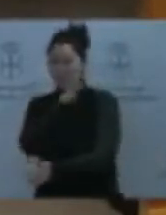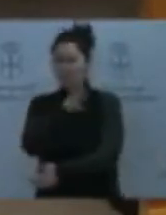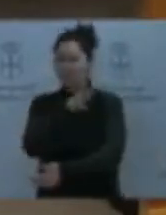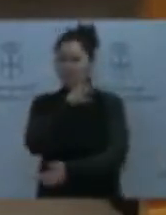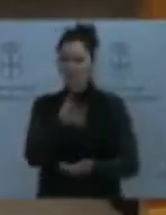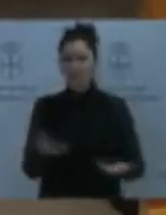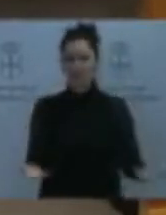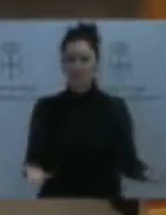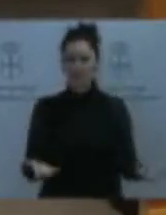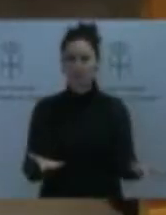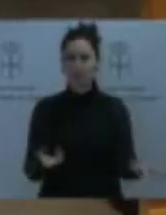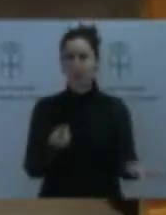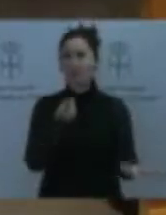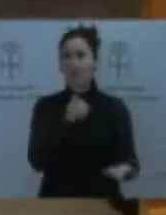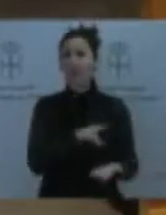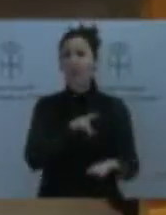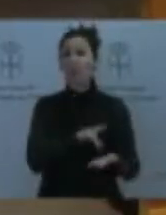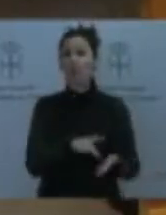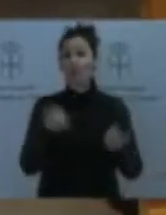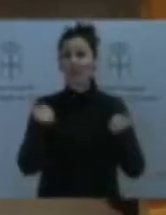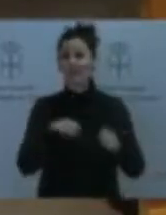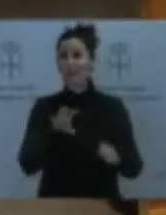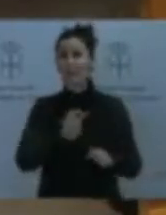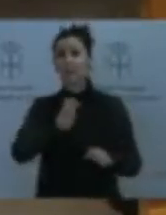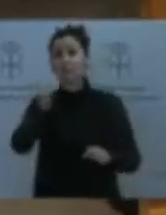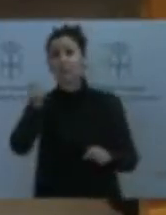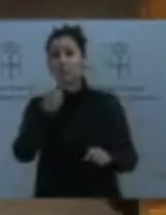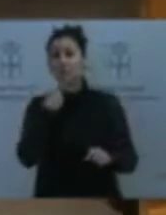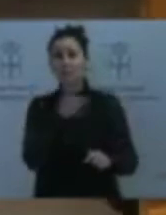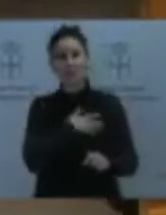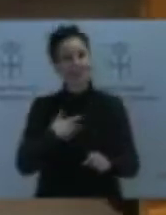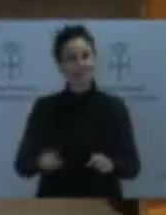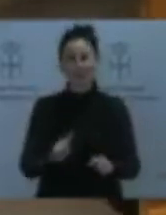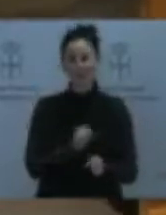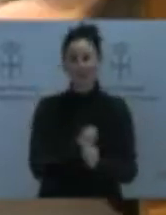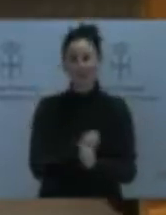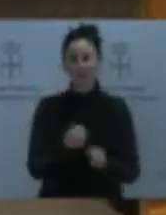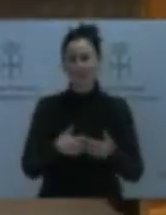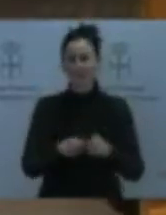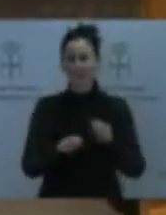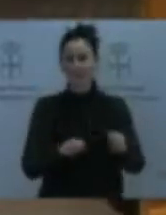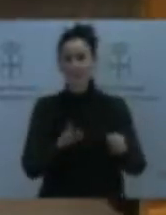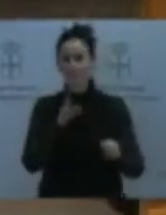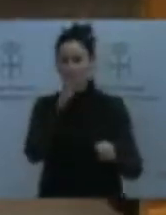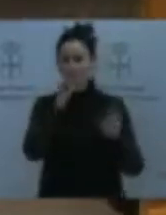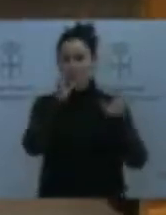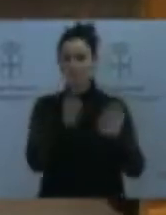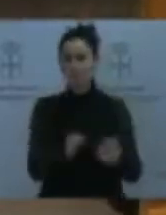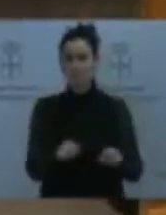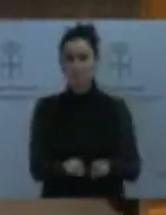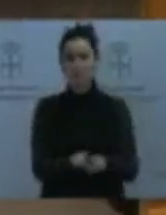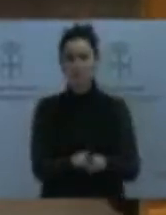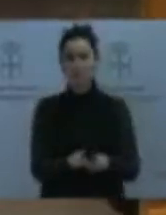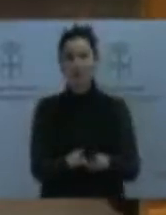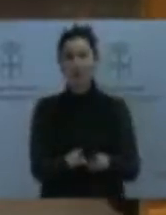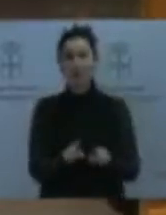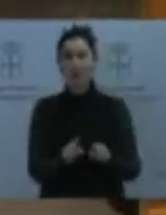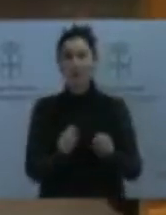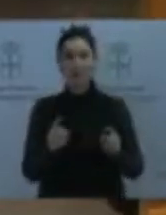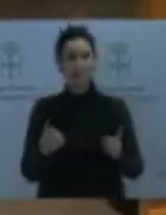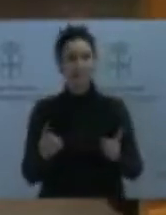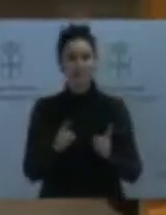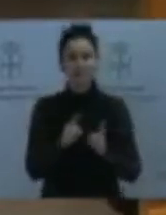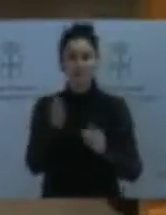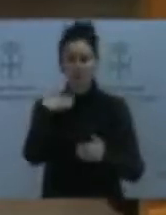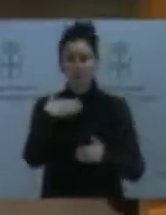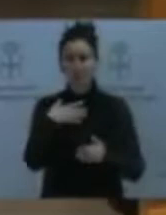gente no quería trabajar en su fábrica porque habían desaparecido los mecanismos de coerción, no había acercamientos. En Australia la gente podía vivir de su trabajo y, por